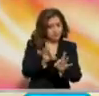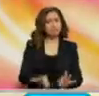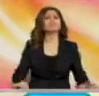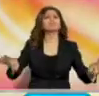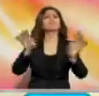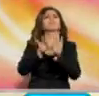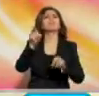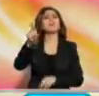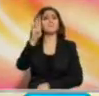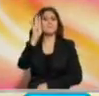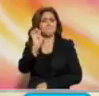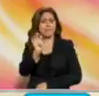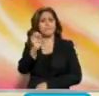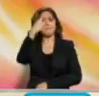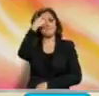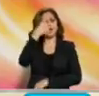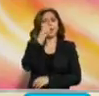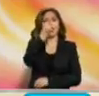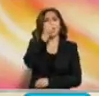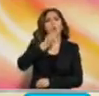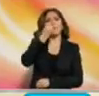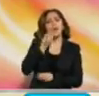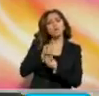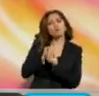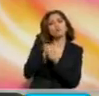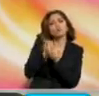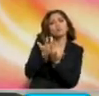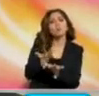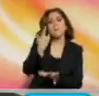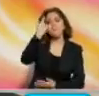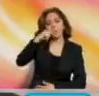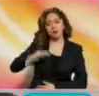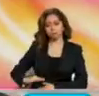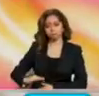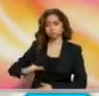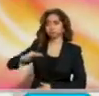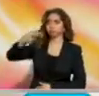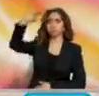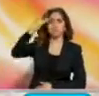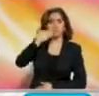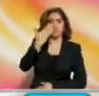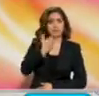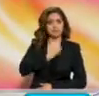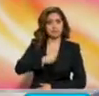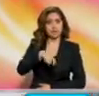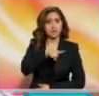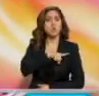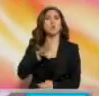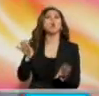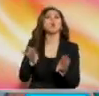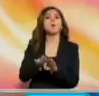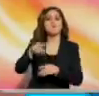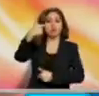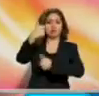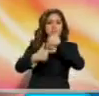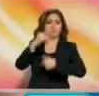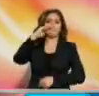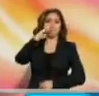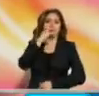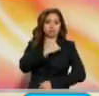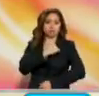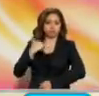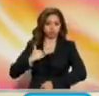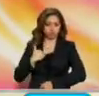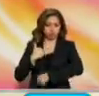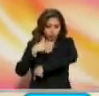en relación a darle el aporte nutrimental para su óptimo crecimiento y desarrollo es a través de la lactancia materna. En primer lugar, es